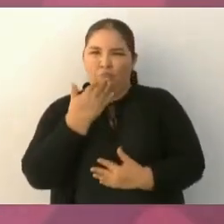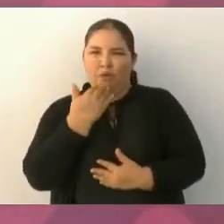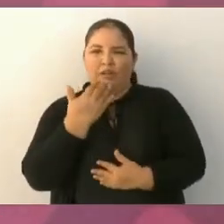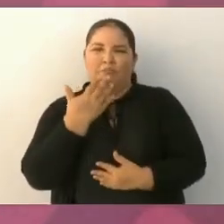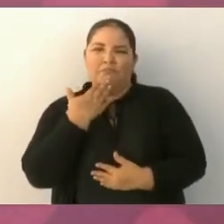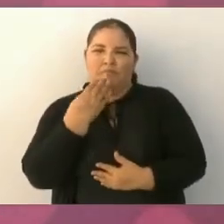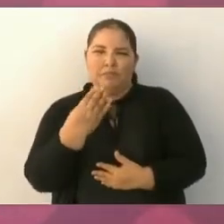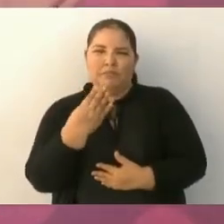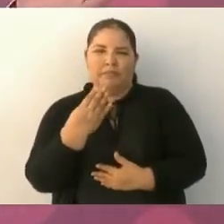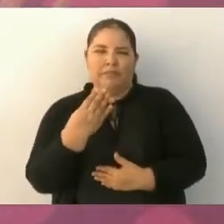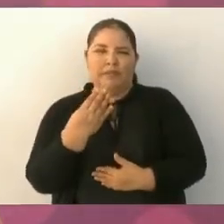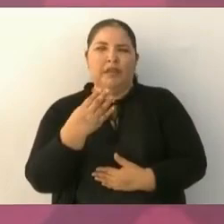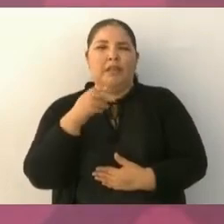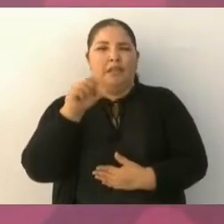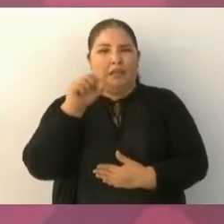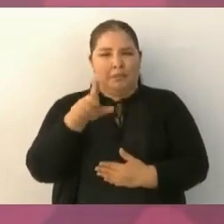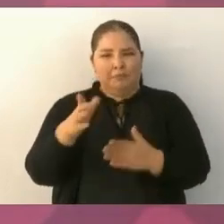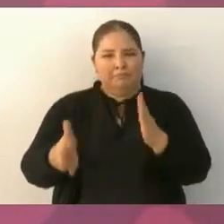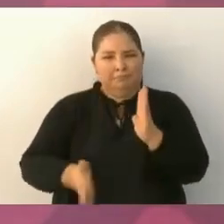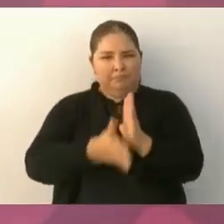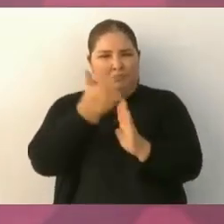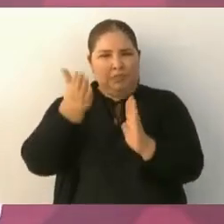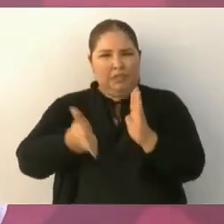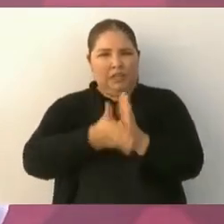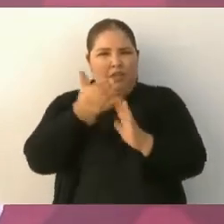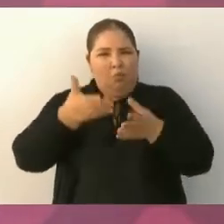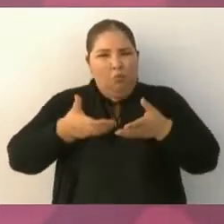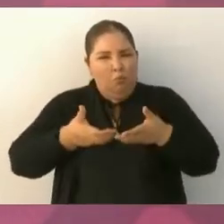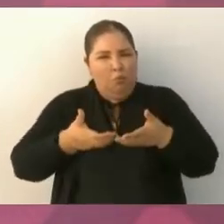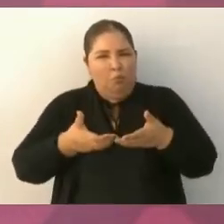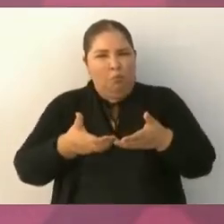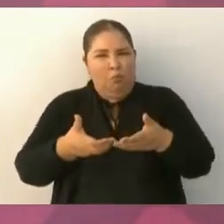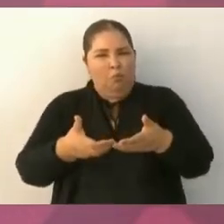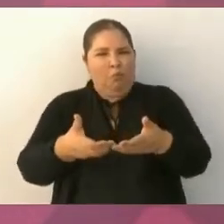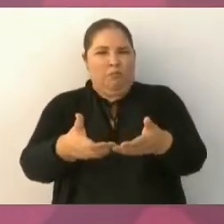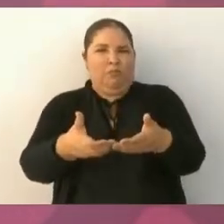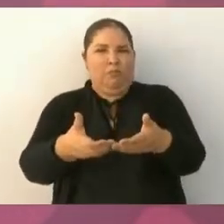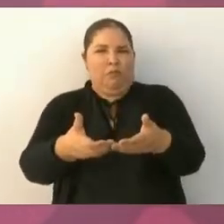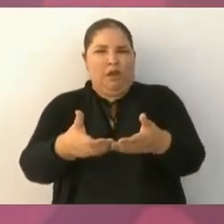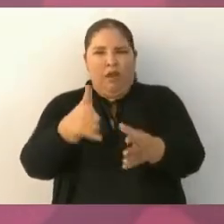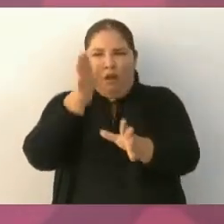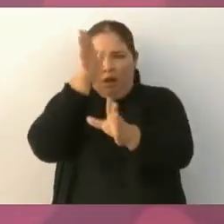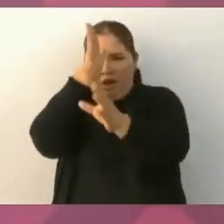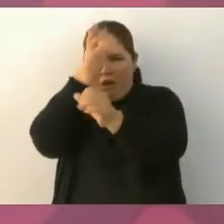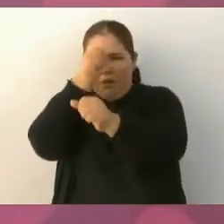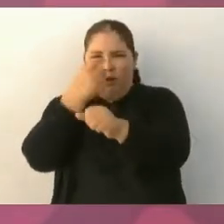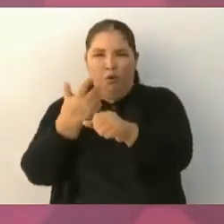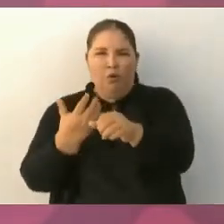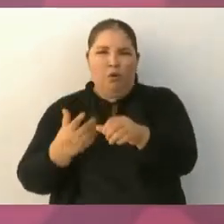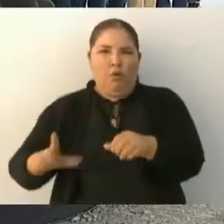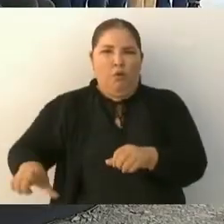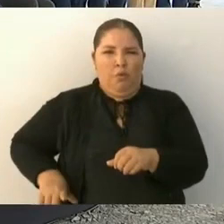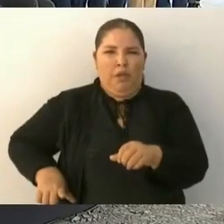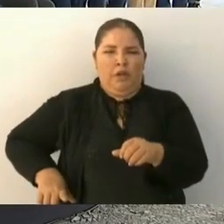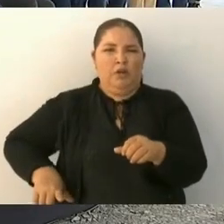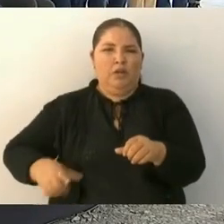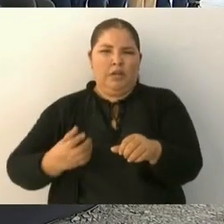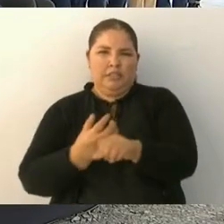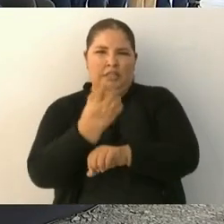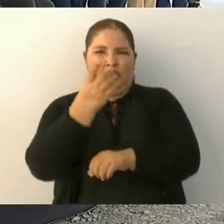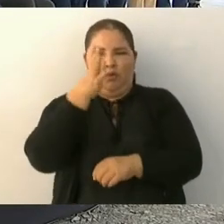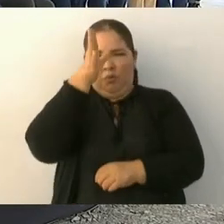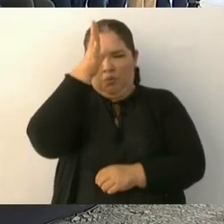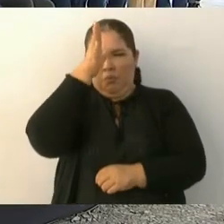adecuado, y además de la construcción de un camino que convenimos con el gobierno del Estado hacia Las Negras y que también